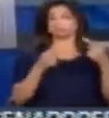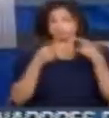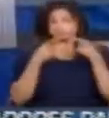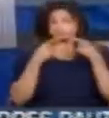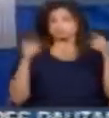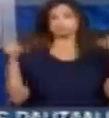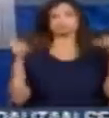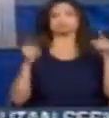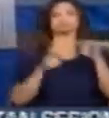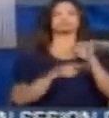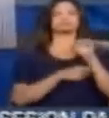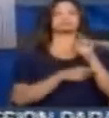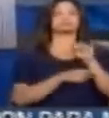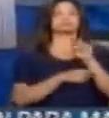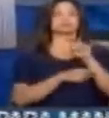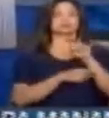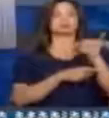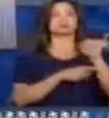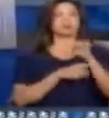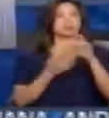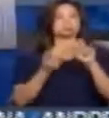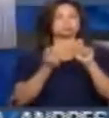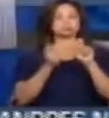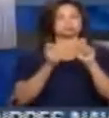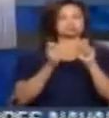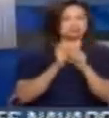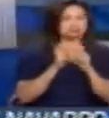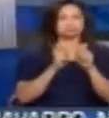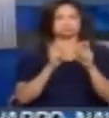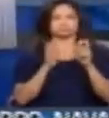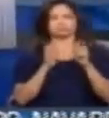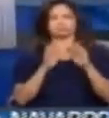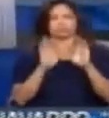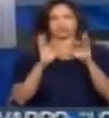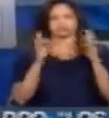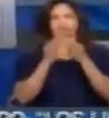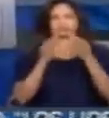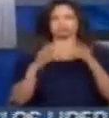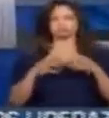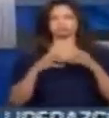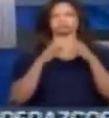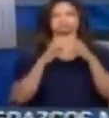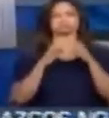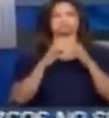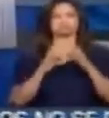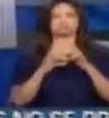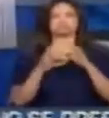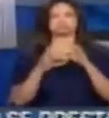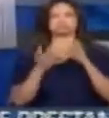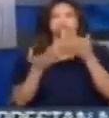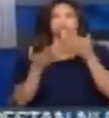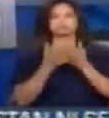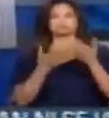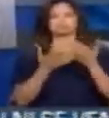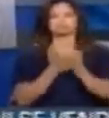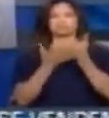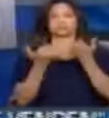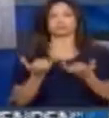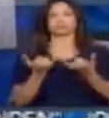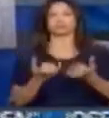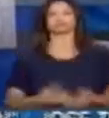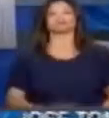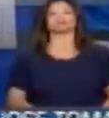publicó el INVI, comenzó a cambiarle la vida a esta familia. Junior Acosta con nuestra buena nueva de